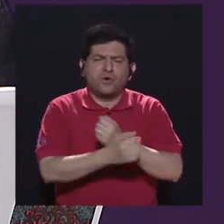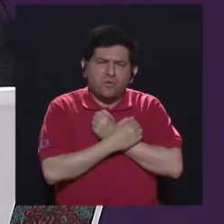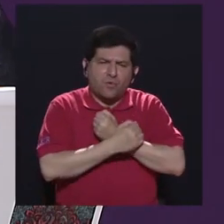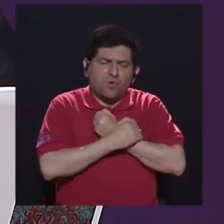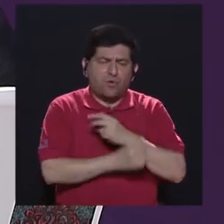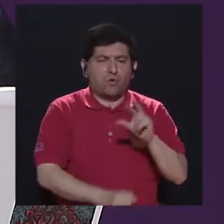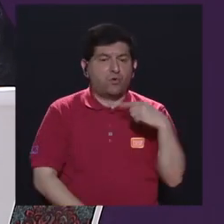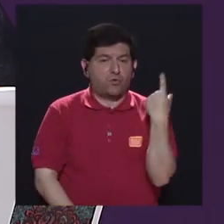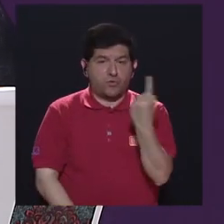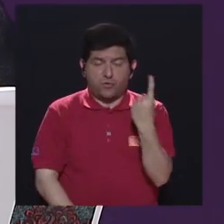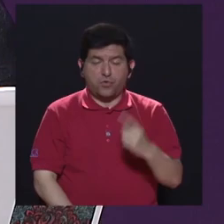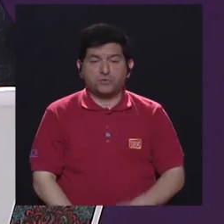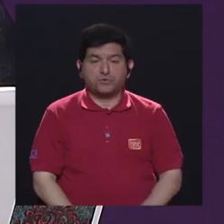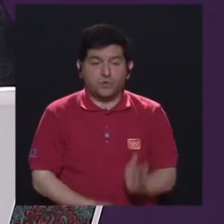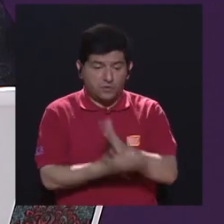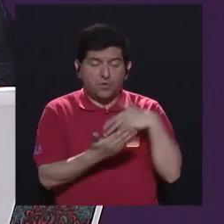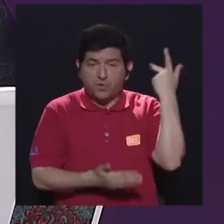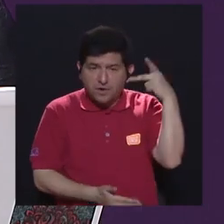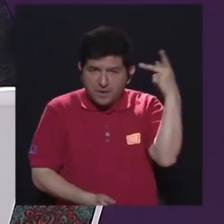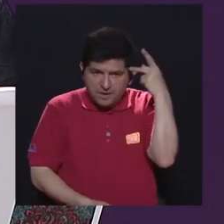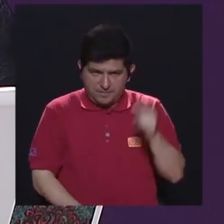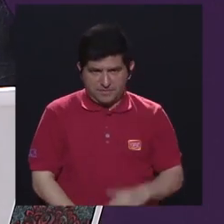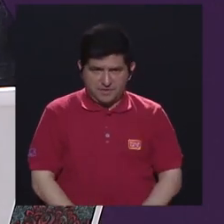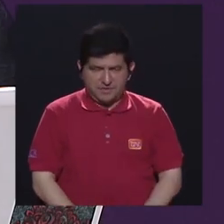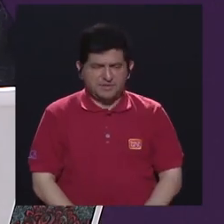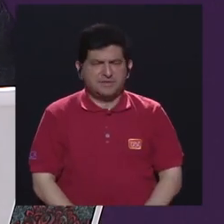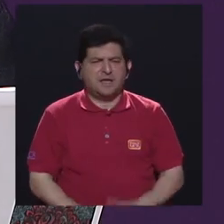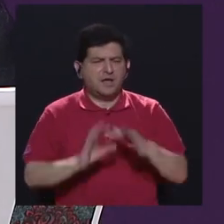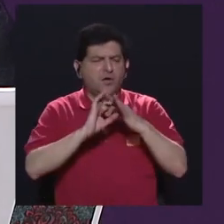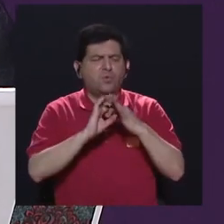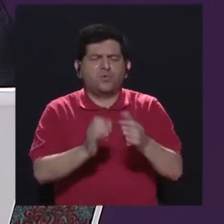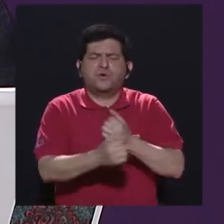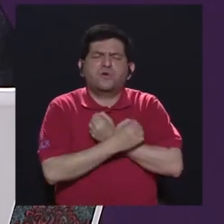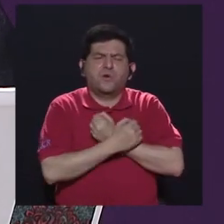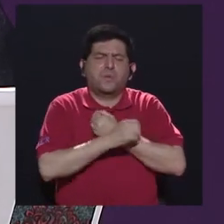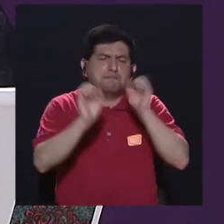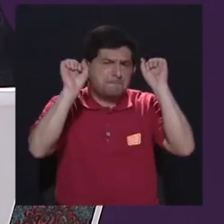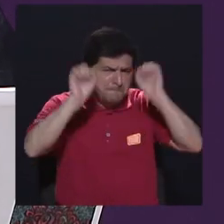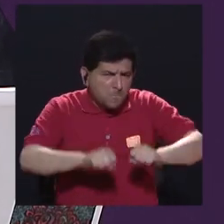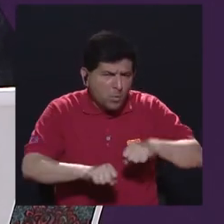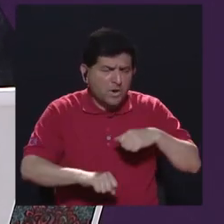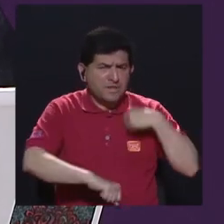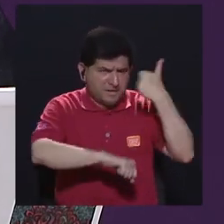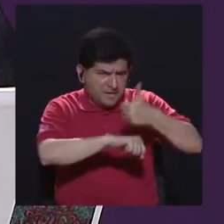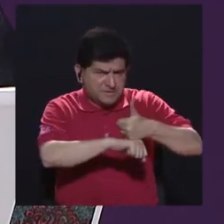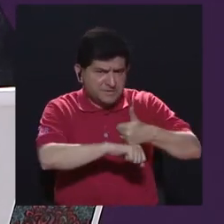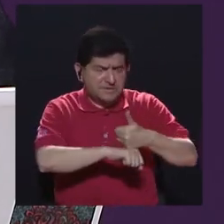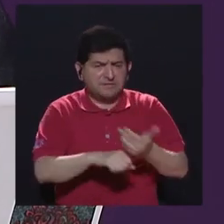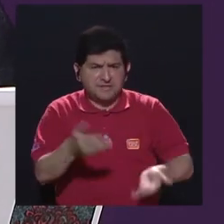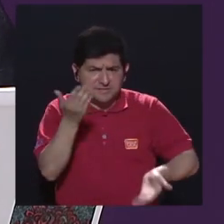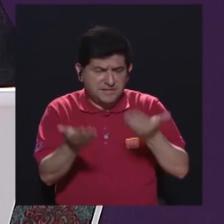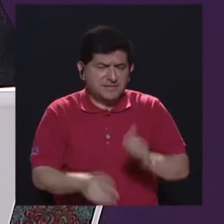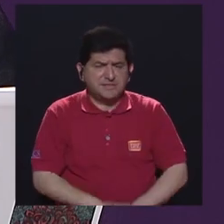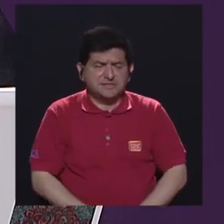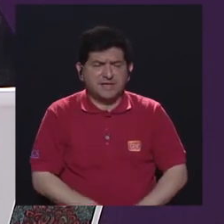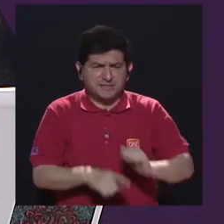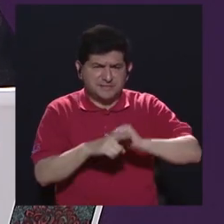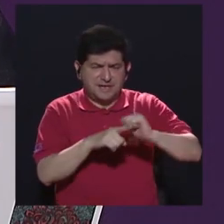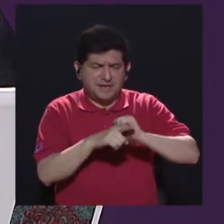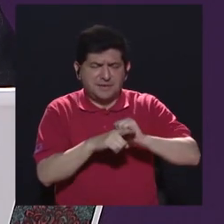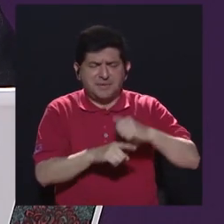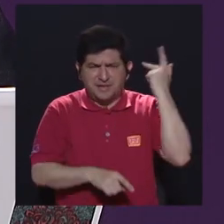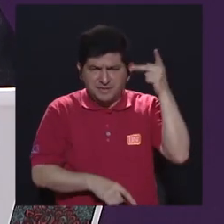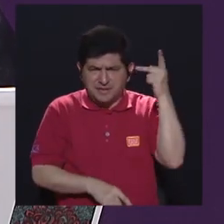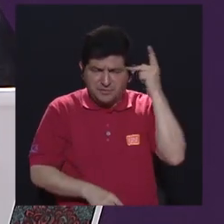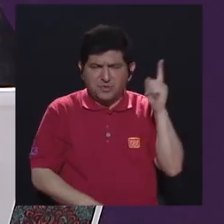solo pasan por los lazos políticos, como qué lazos afectivos creen ustedes que se pueden hacer a través de el ejercicio político de la